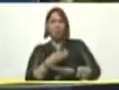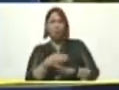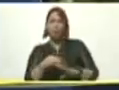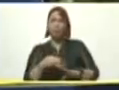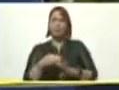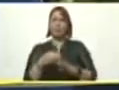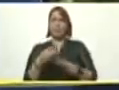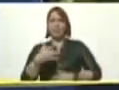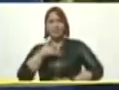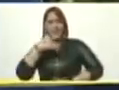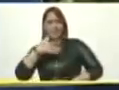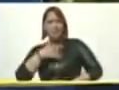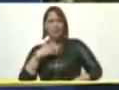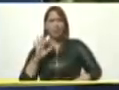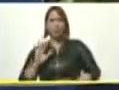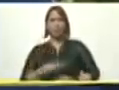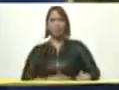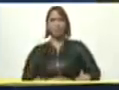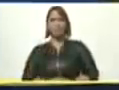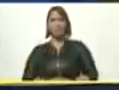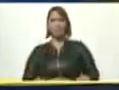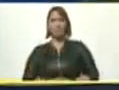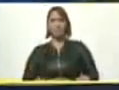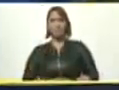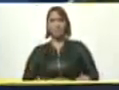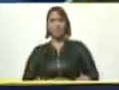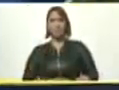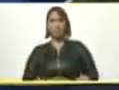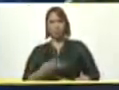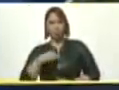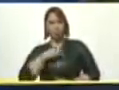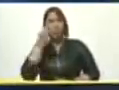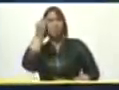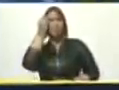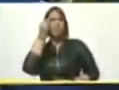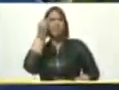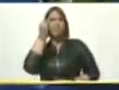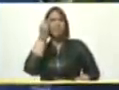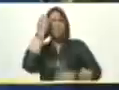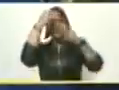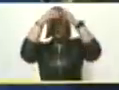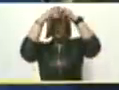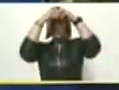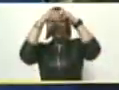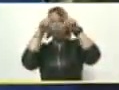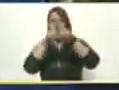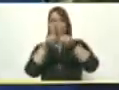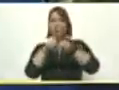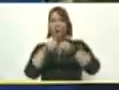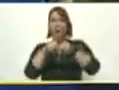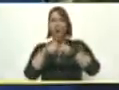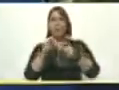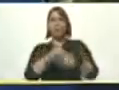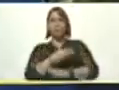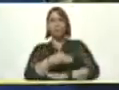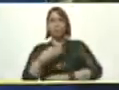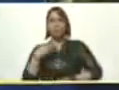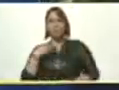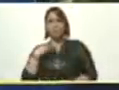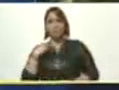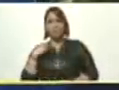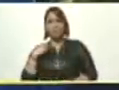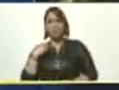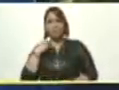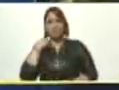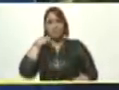un clima un sentimiento y a uno se le programa el cerebro en salsa no Seguro que sí yo yo